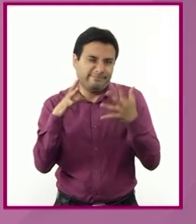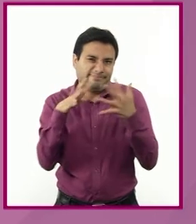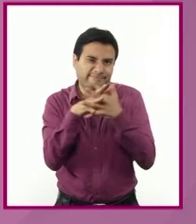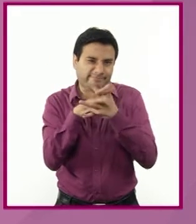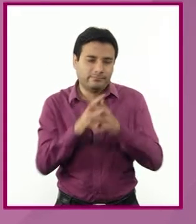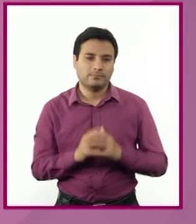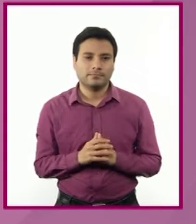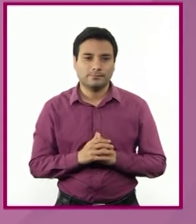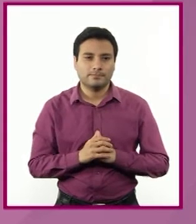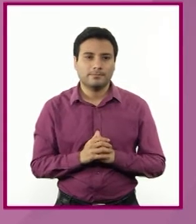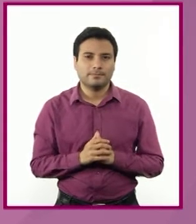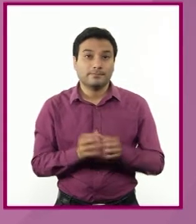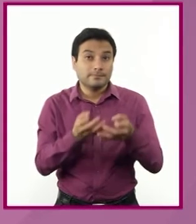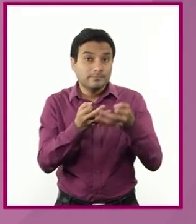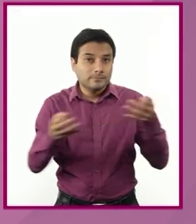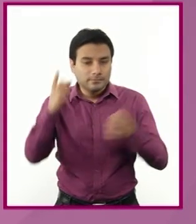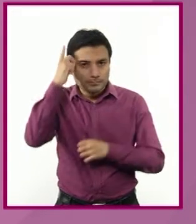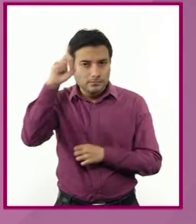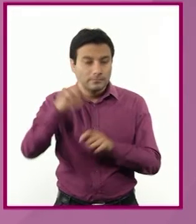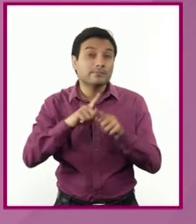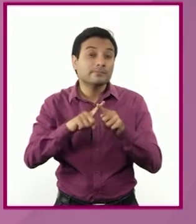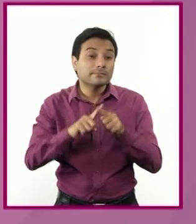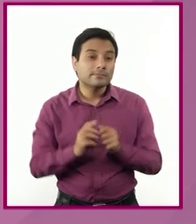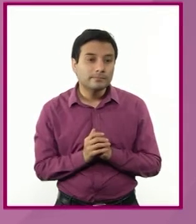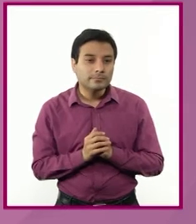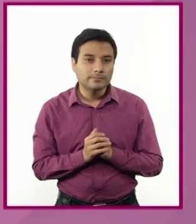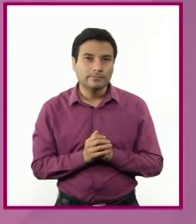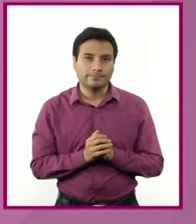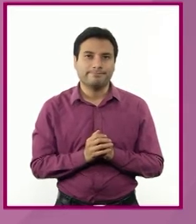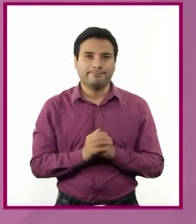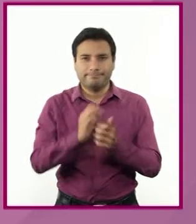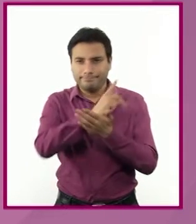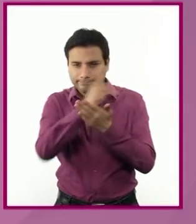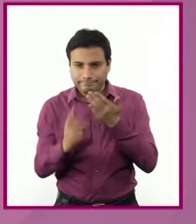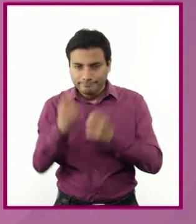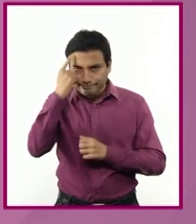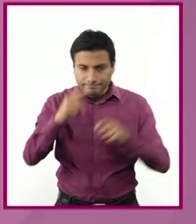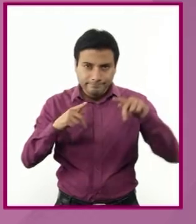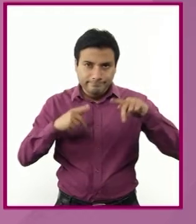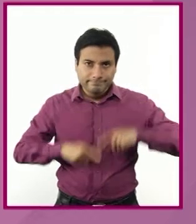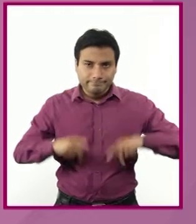territorio. Propiedad de la tierra. Políticas de población.